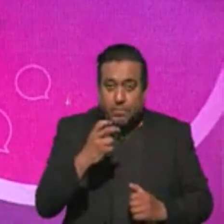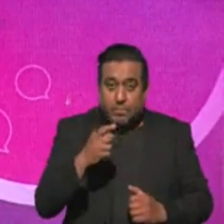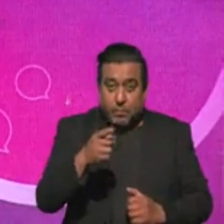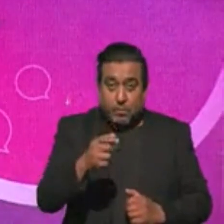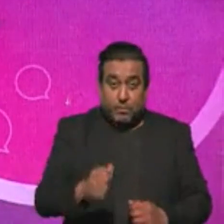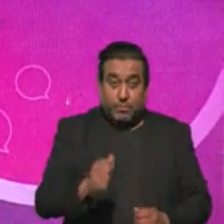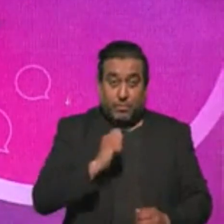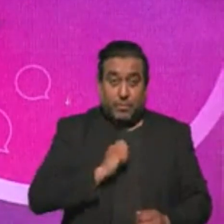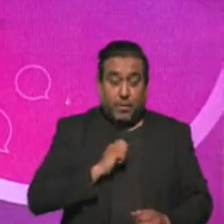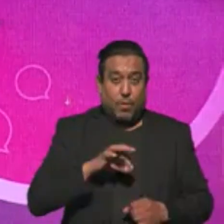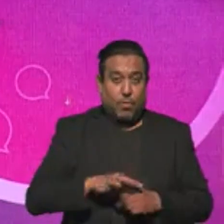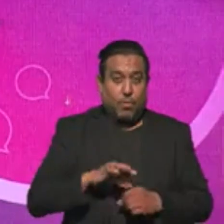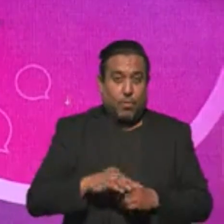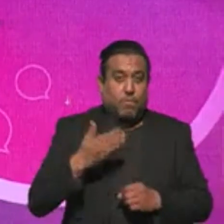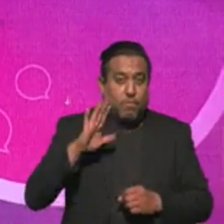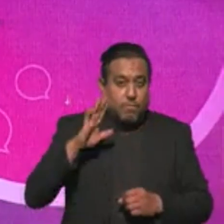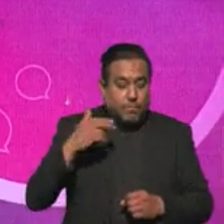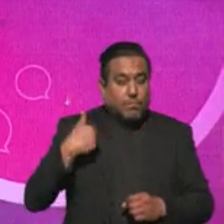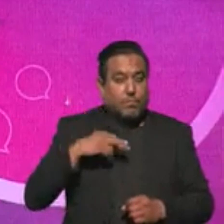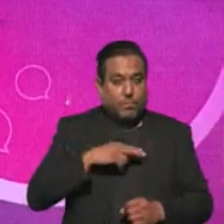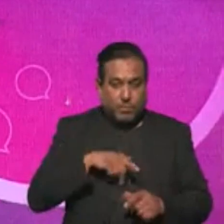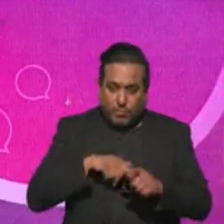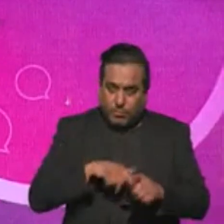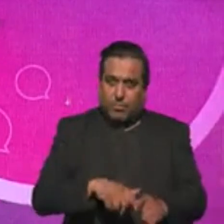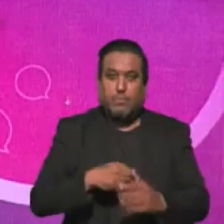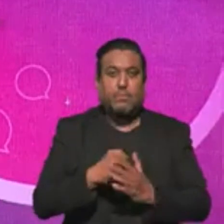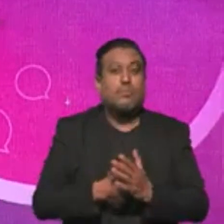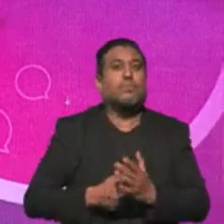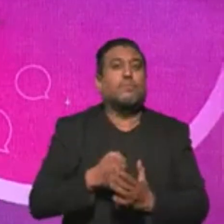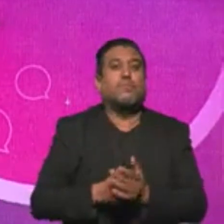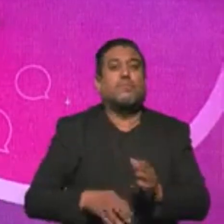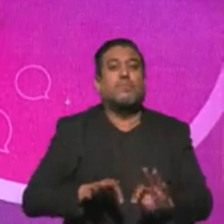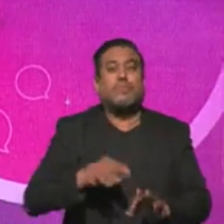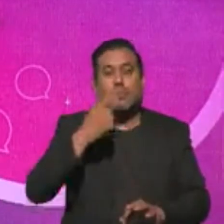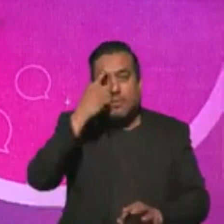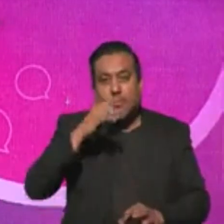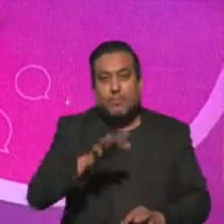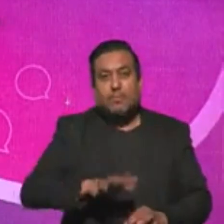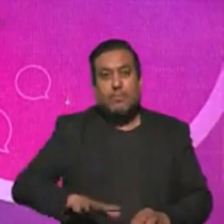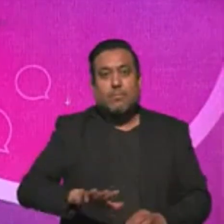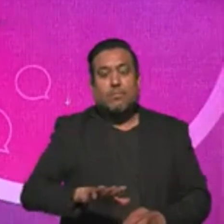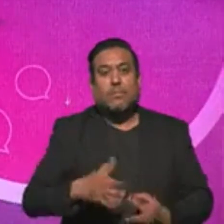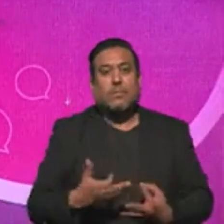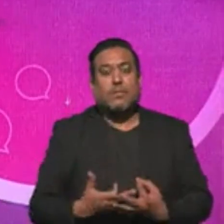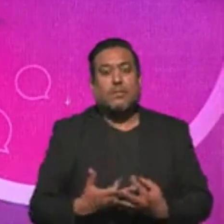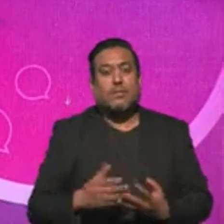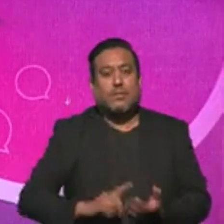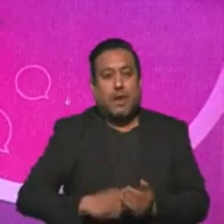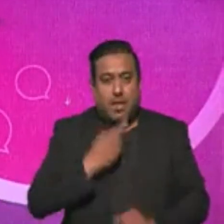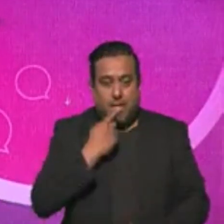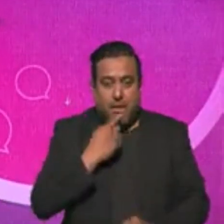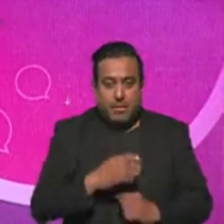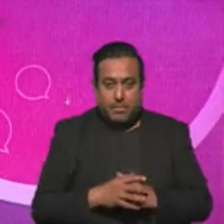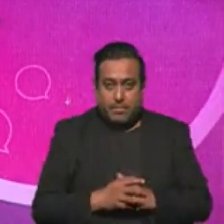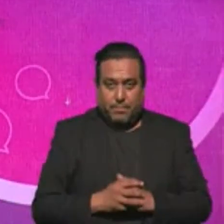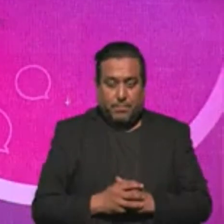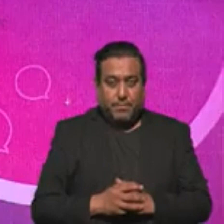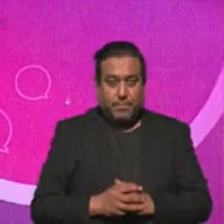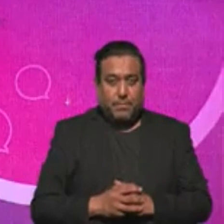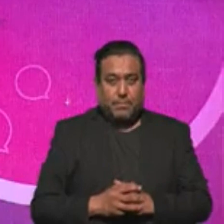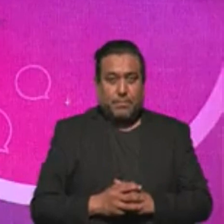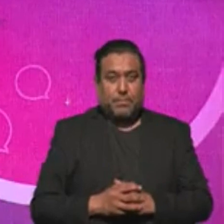confianza no hemos parado de trabajar intensamente por esta bendita tierra Por eso vengo a presentar no